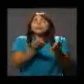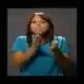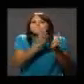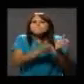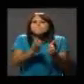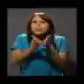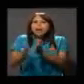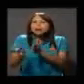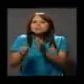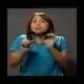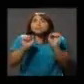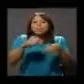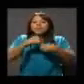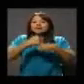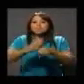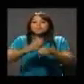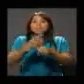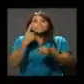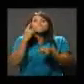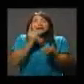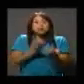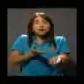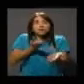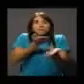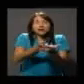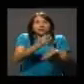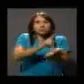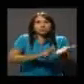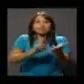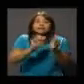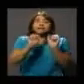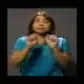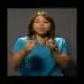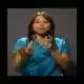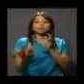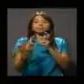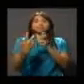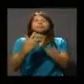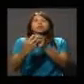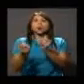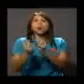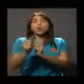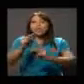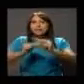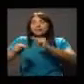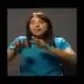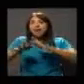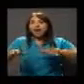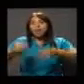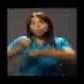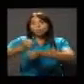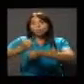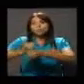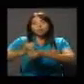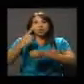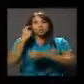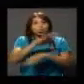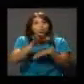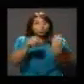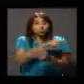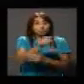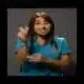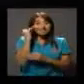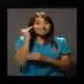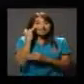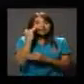congruentes las ofertas de las universidades y las necesidades del mercado? Esto porque para nadie es un secreto que el mercado está